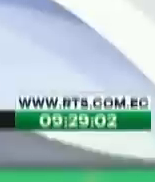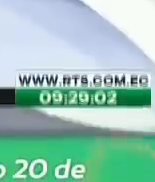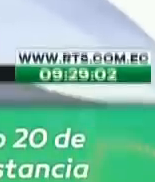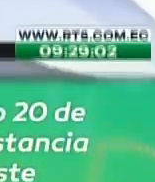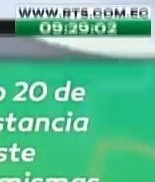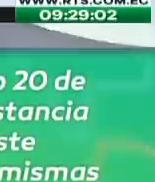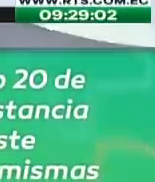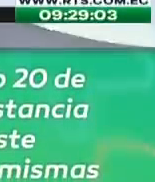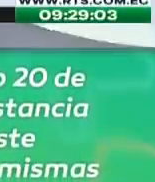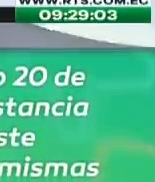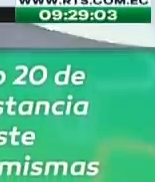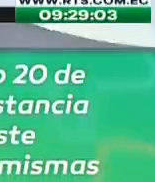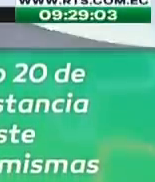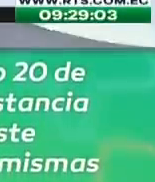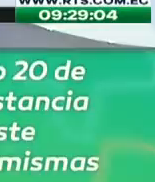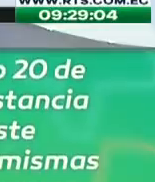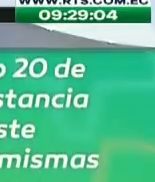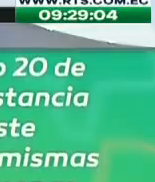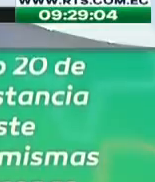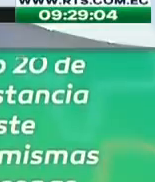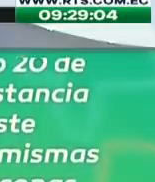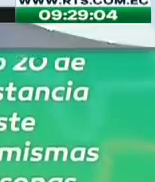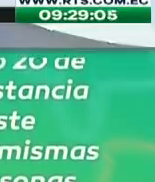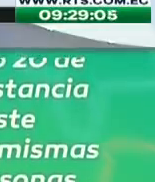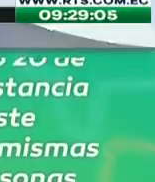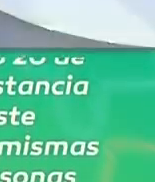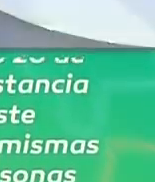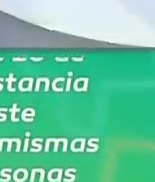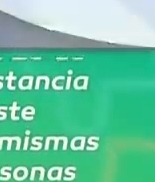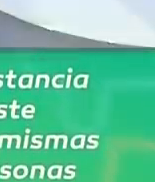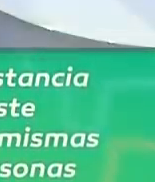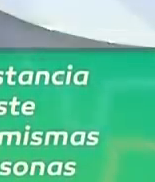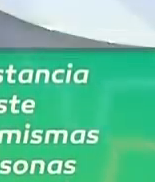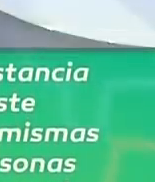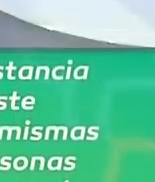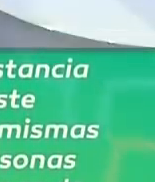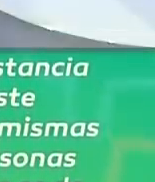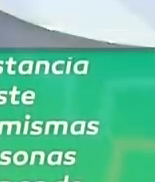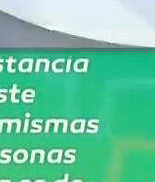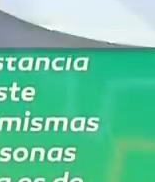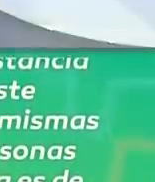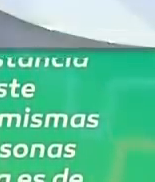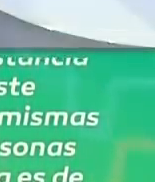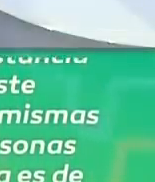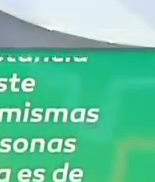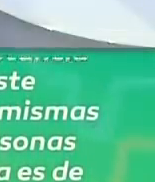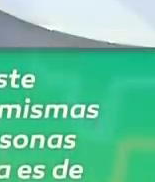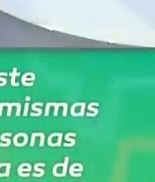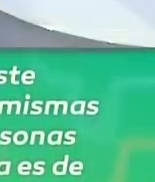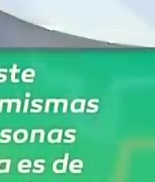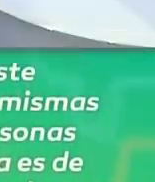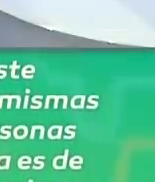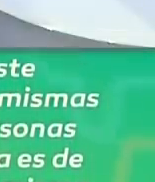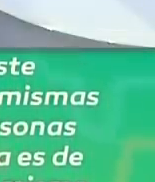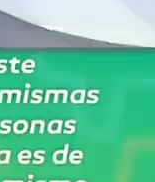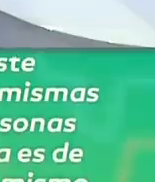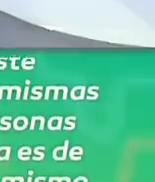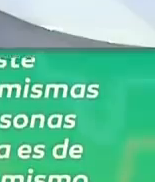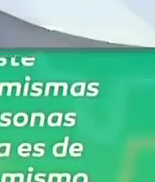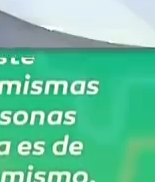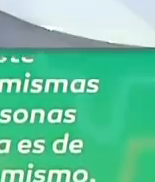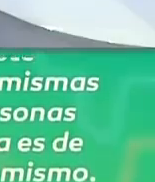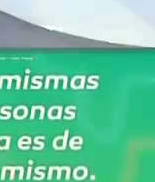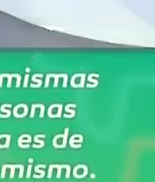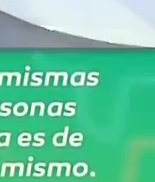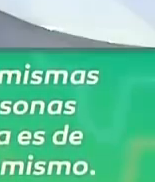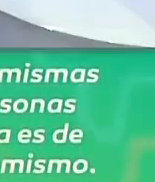comprendió porque era una situación personal muy delicada. De acuerdo. En todo caso, gracias a la general Varela y a la Policía Nacional por esta distinción